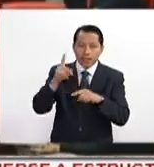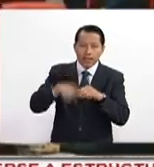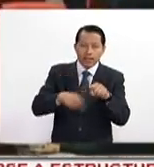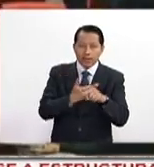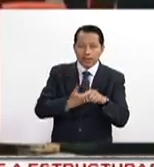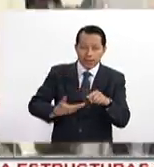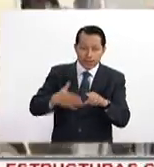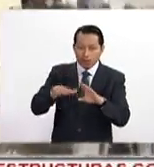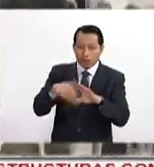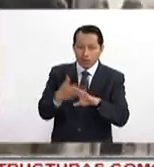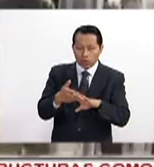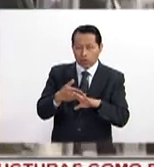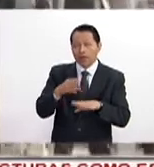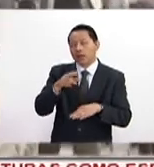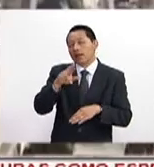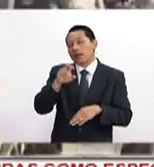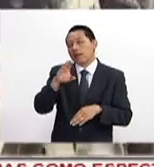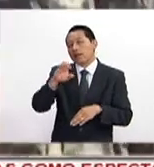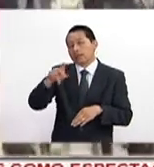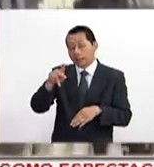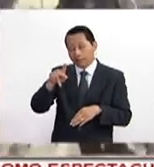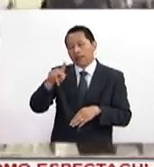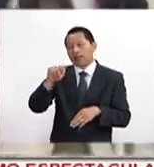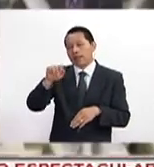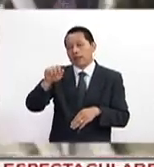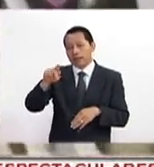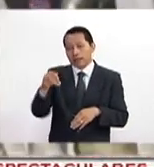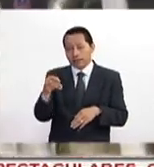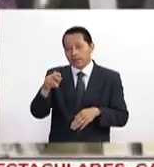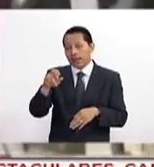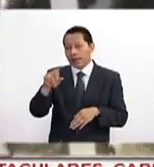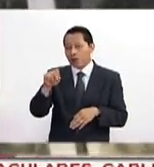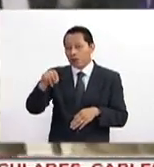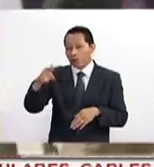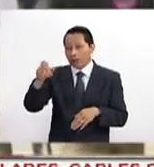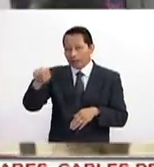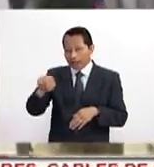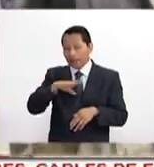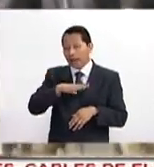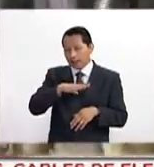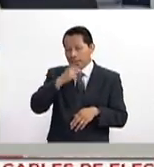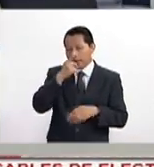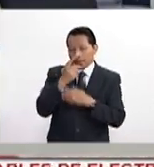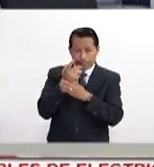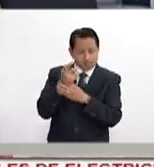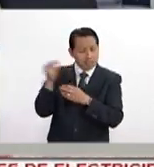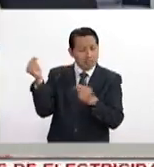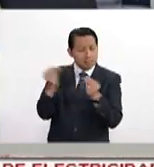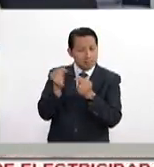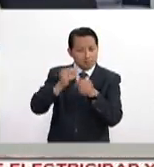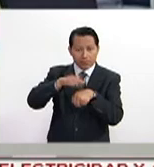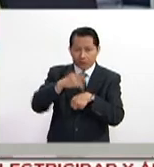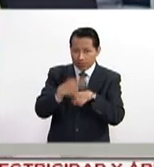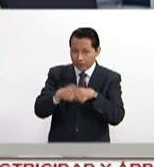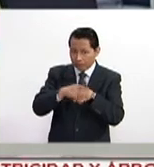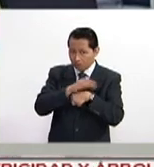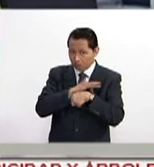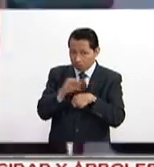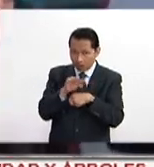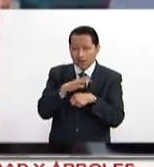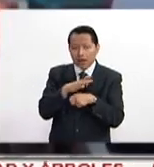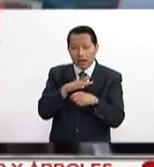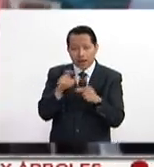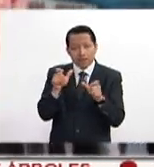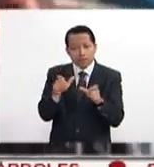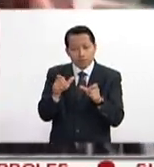en contra del presidente Recep Tayyip Erdogan. De acuerdo con el mandatario, esta medida es necesaria, pues aún existen riesgos para la seguridad